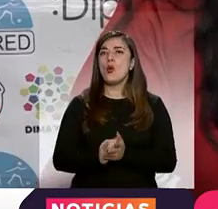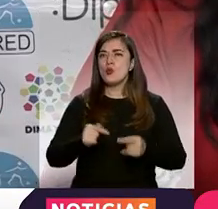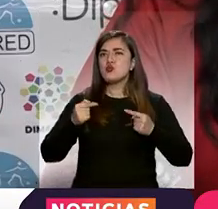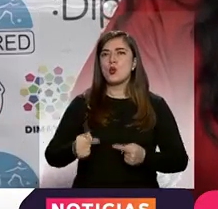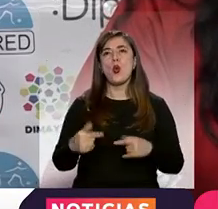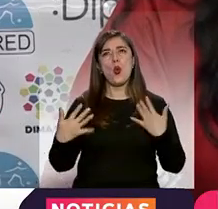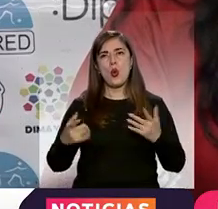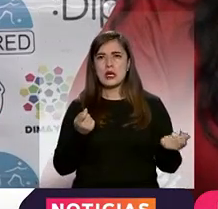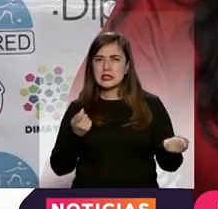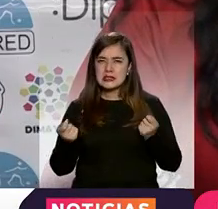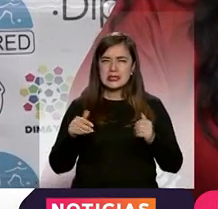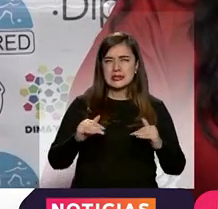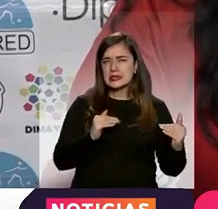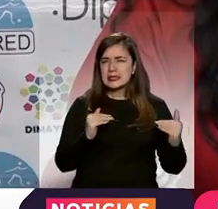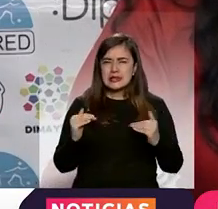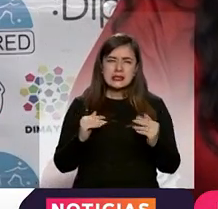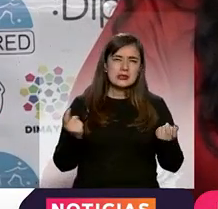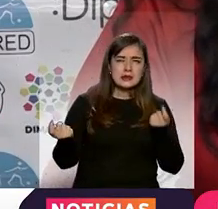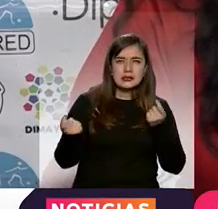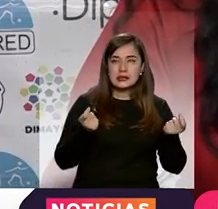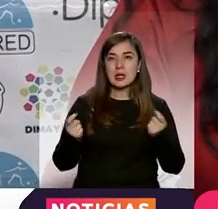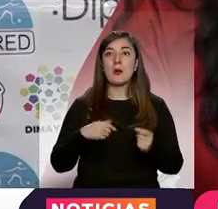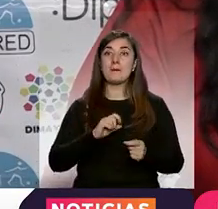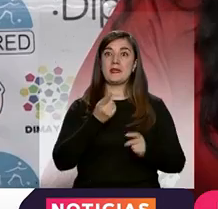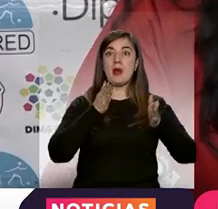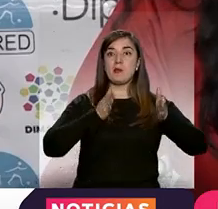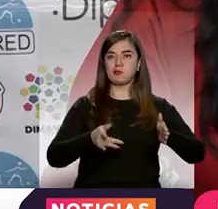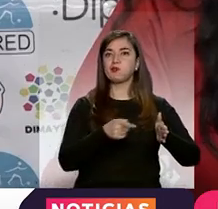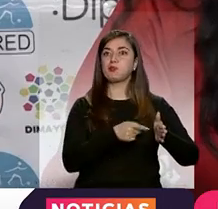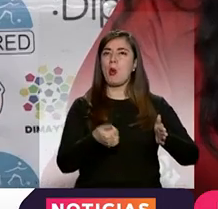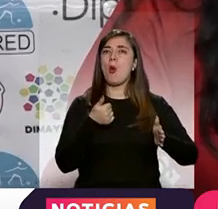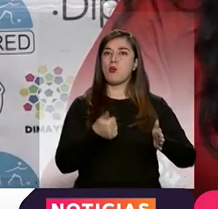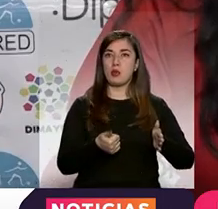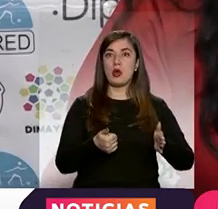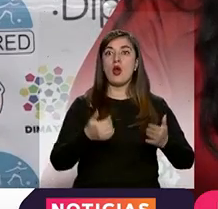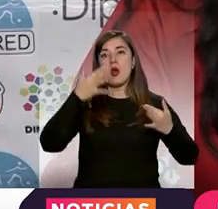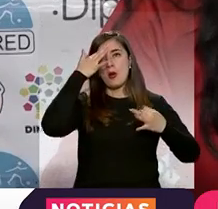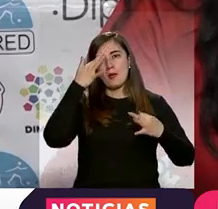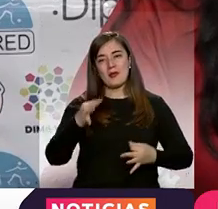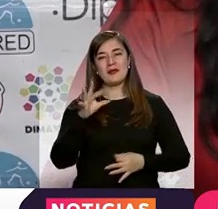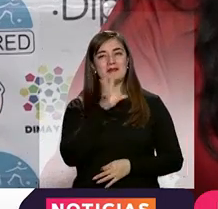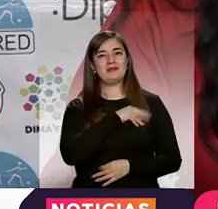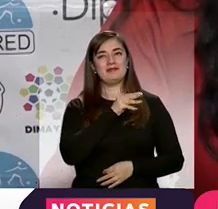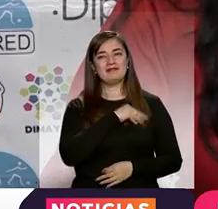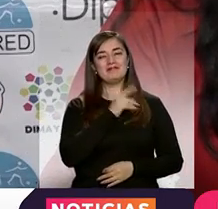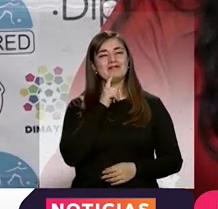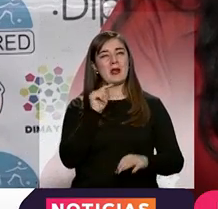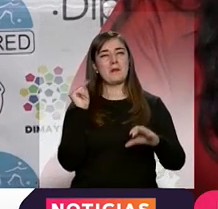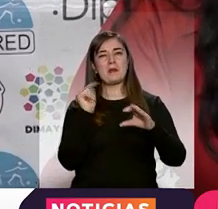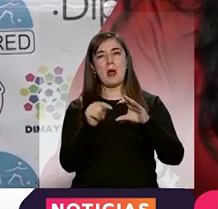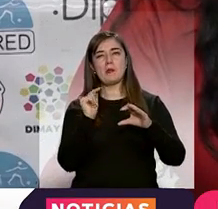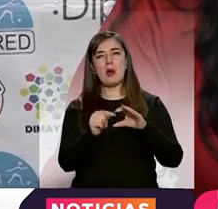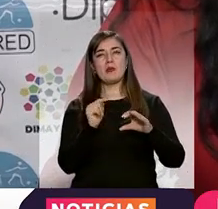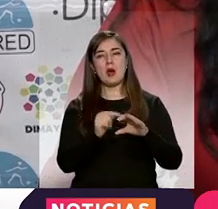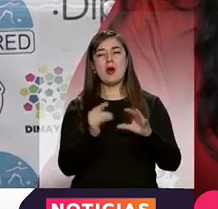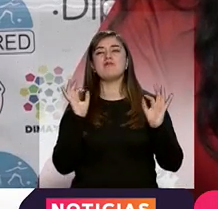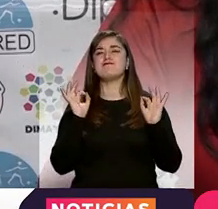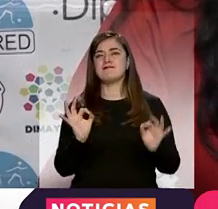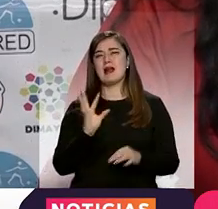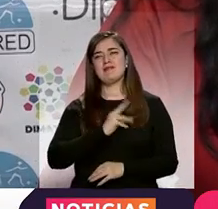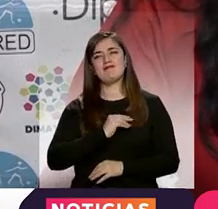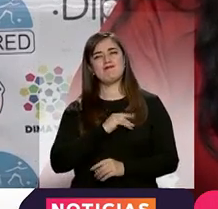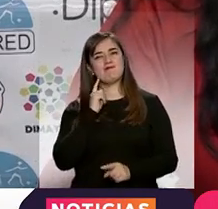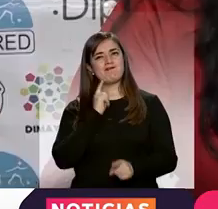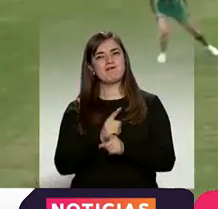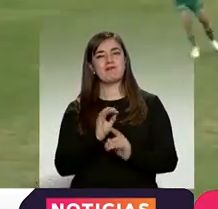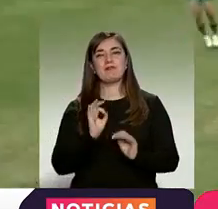equilibrado, tuvimos un buen primer tiempo, hoy con la fortuna de anotar en las jugadas